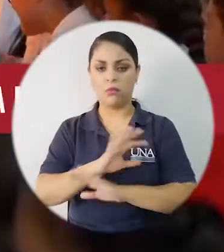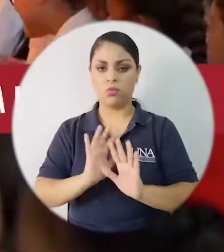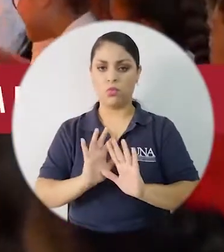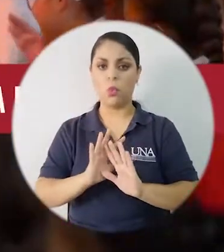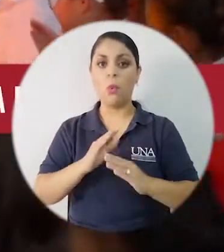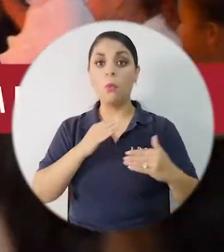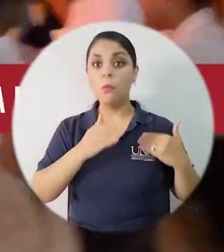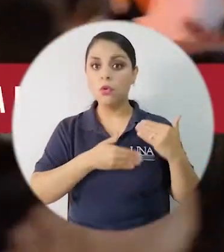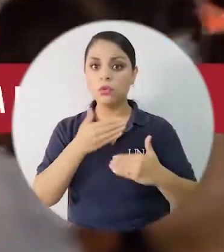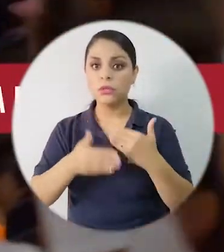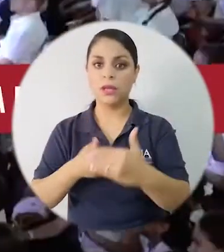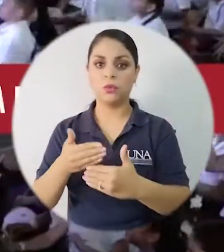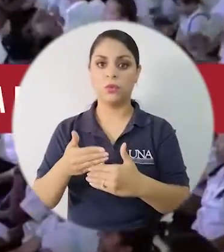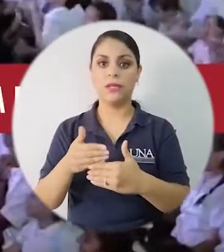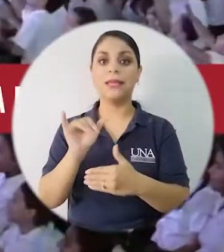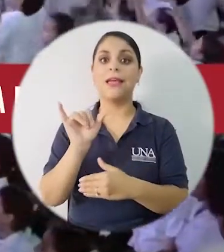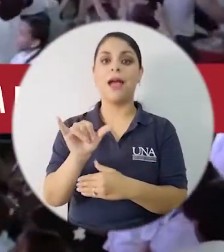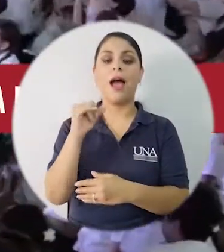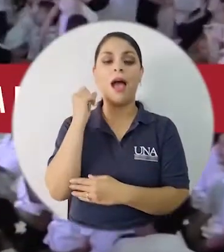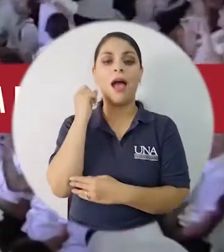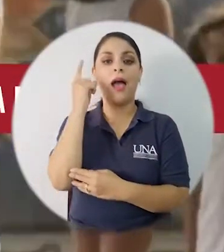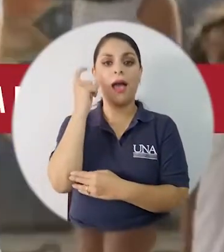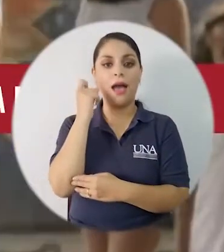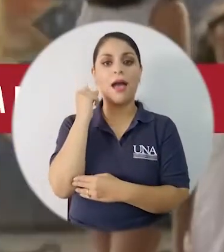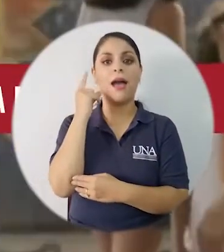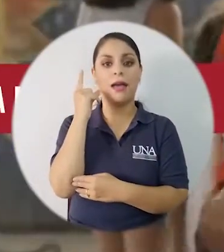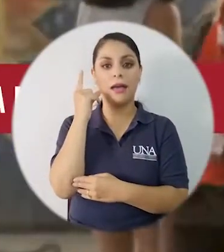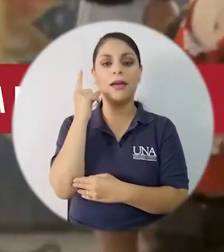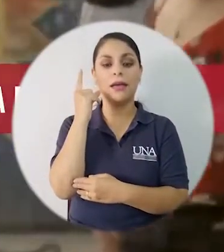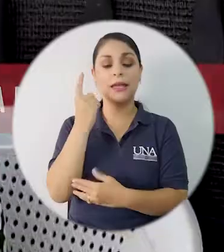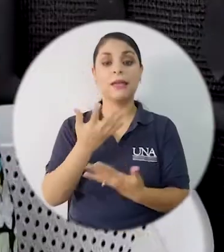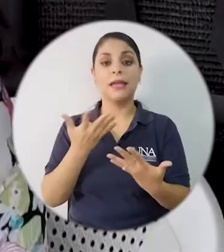es un proceso. Y esto nos hace cerrar